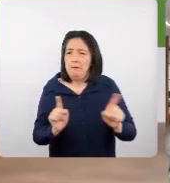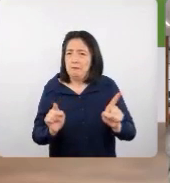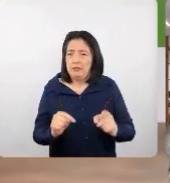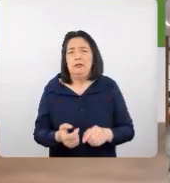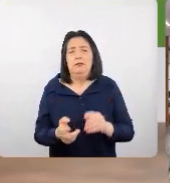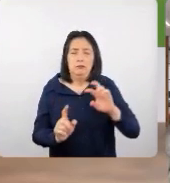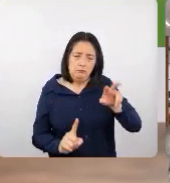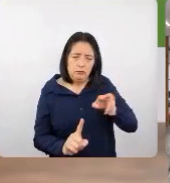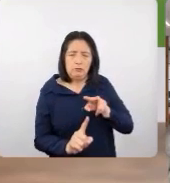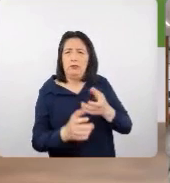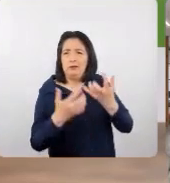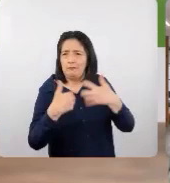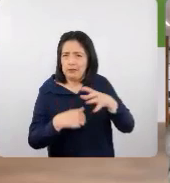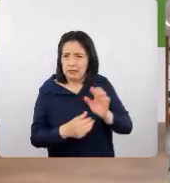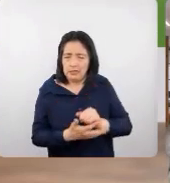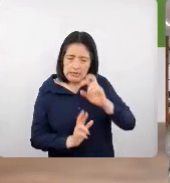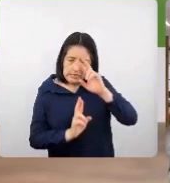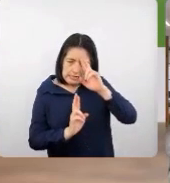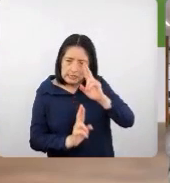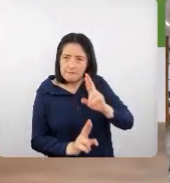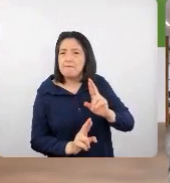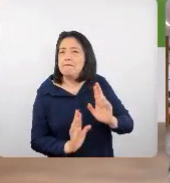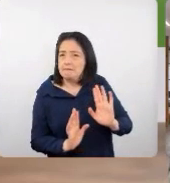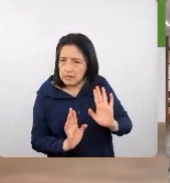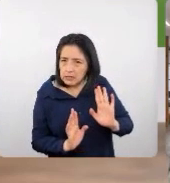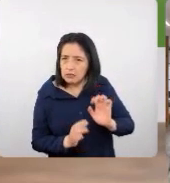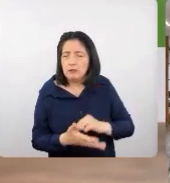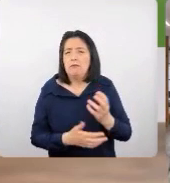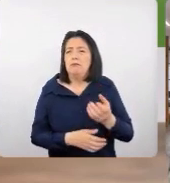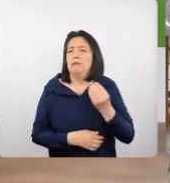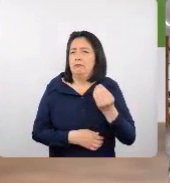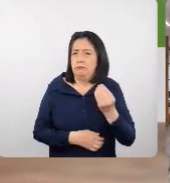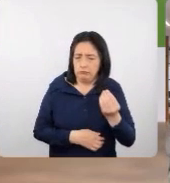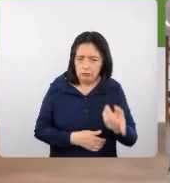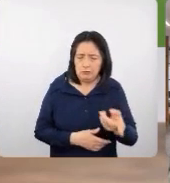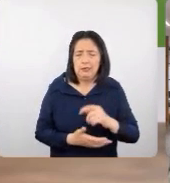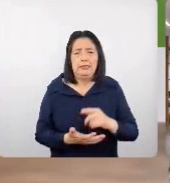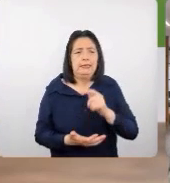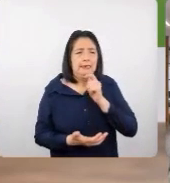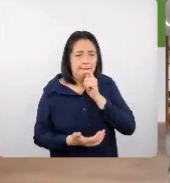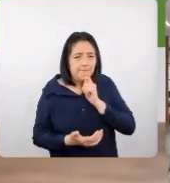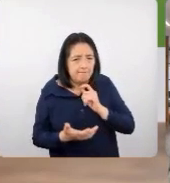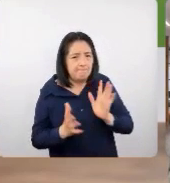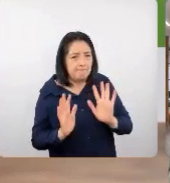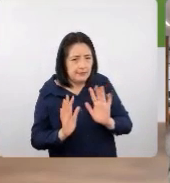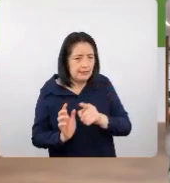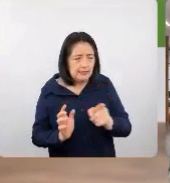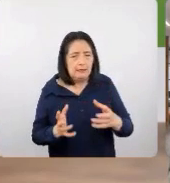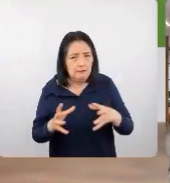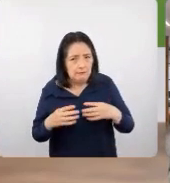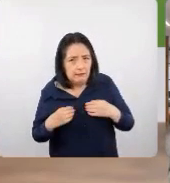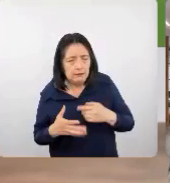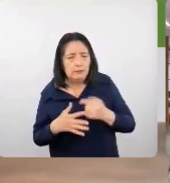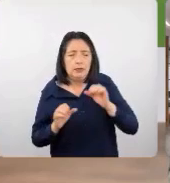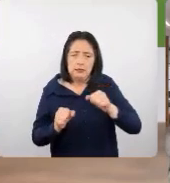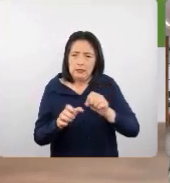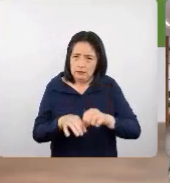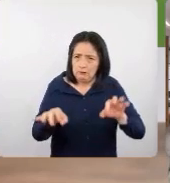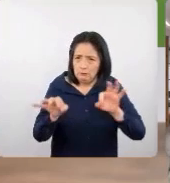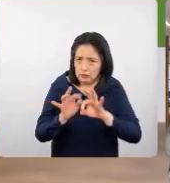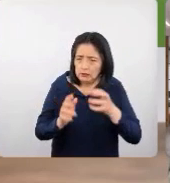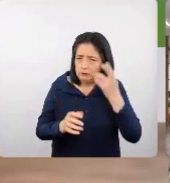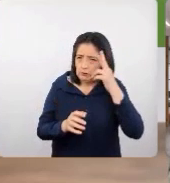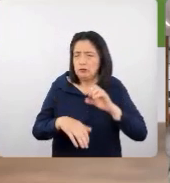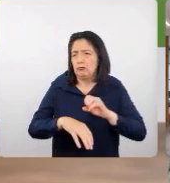empresarial, el respeto que uno puede guardar por esa tolerancia que ellos tienen es importante y por eso es que se pone como